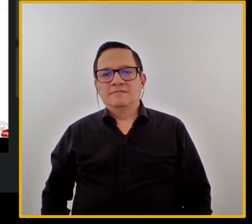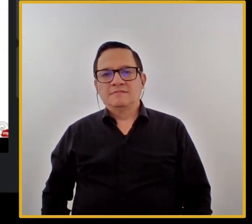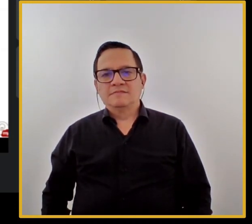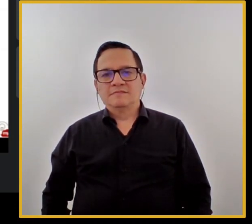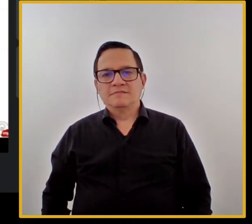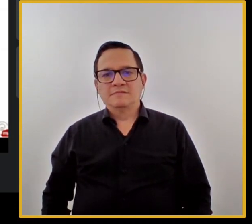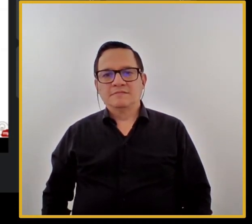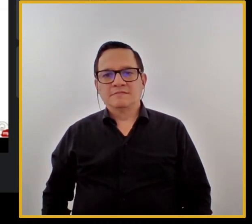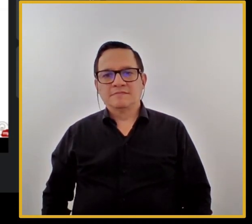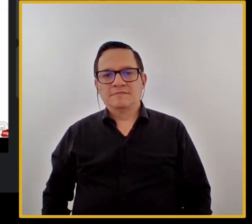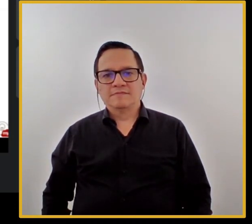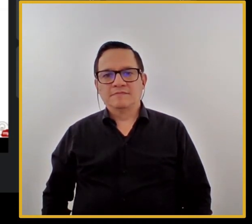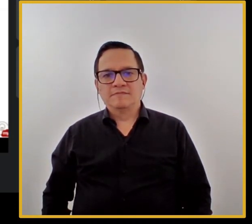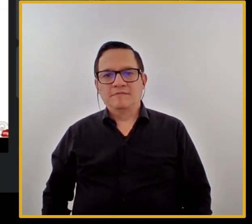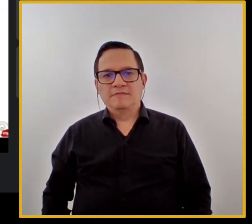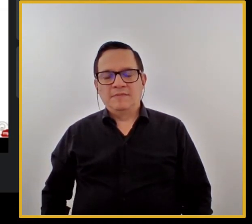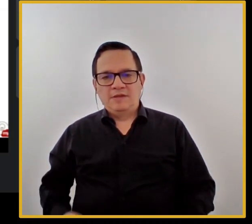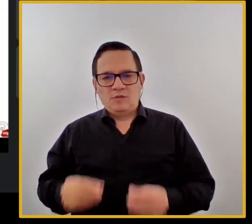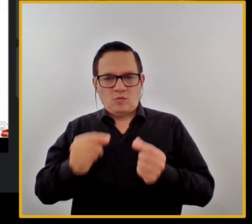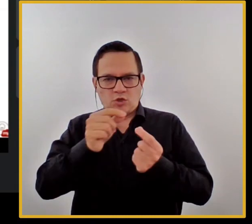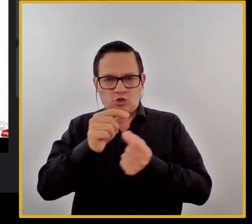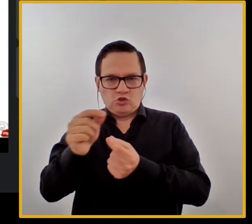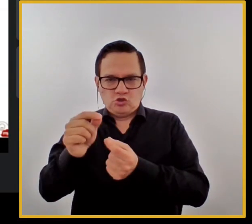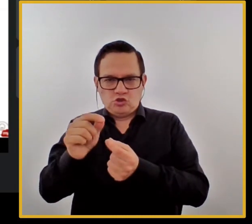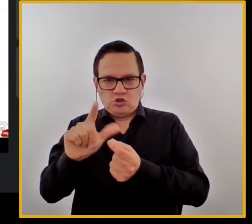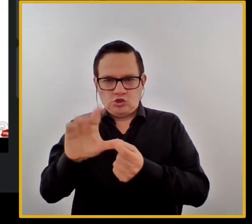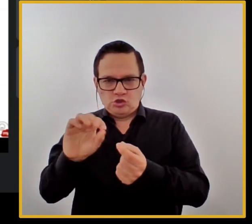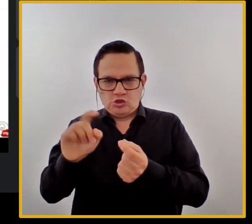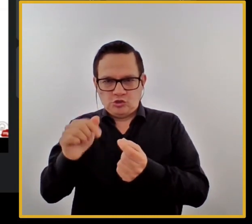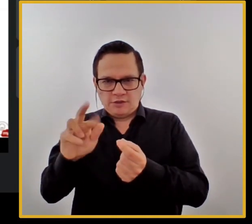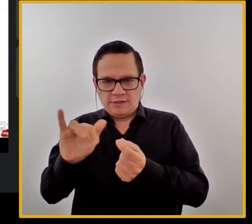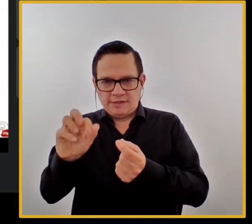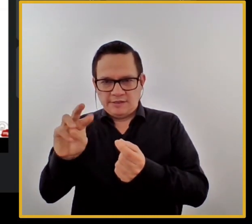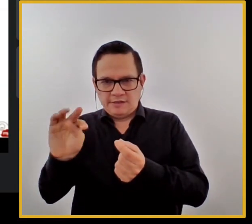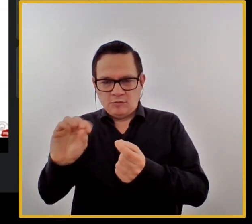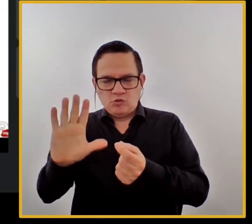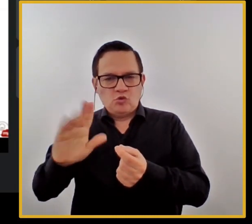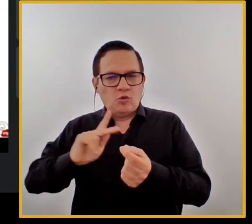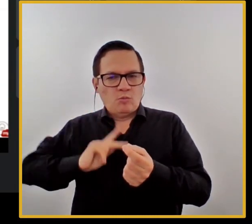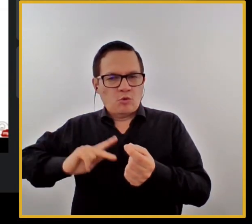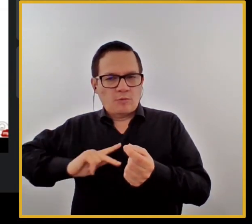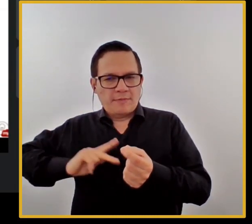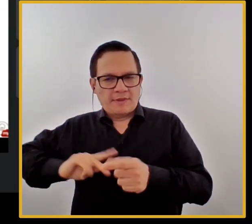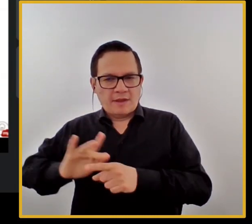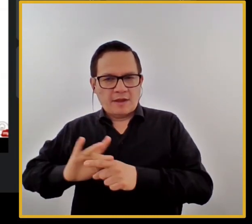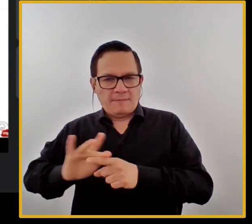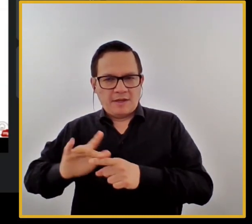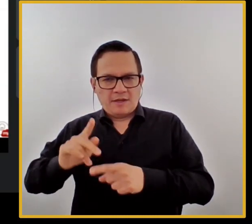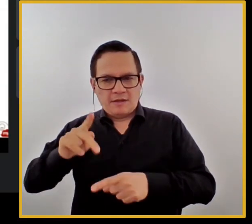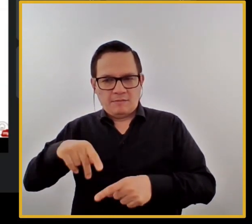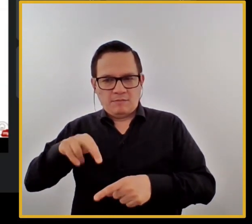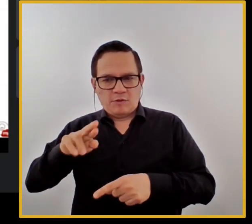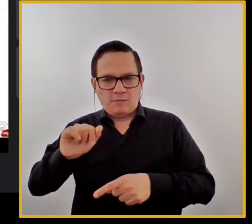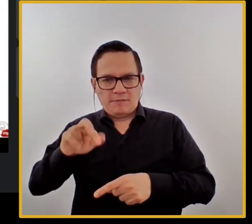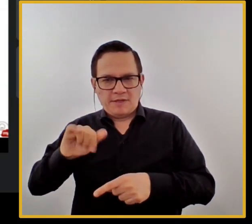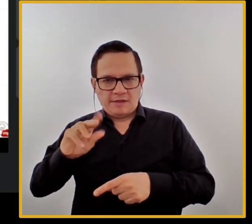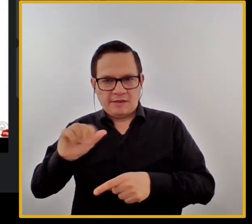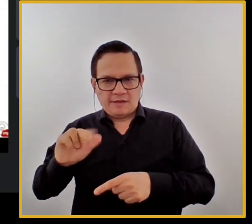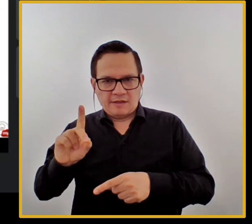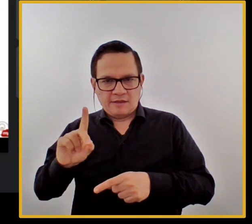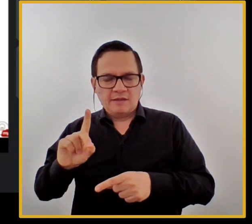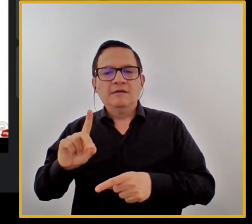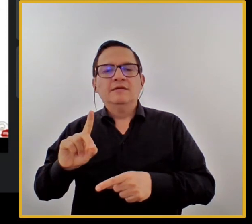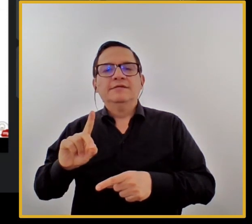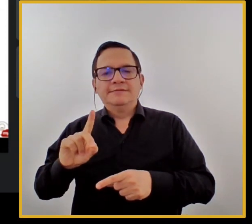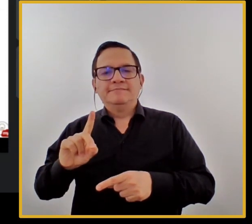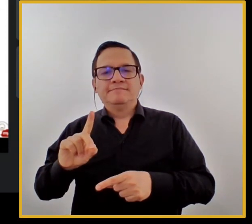pues allí como tengo una suma de logaritmos, ¿cierto? Aplico una propiedad, ¿no? Eso me quedaría, la propiedad es la que me dice el